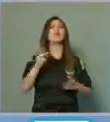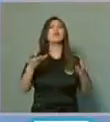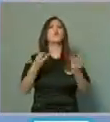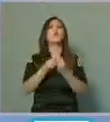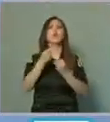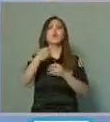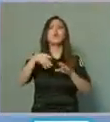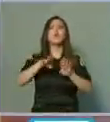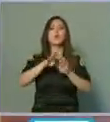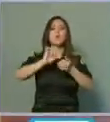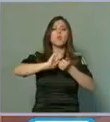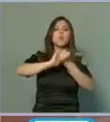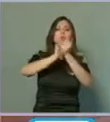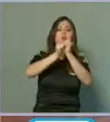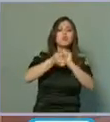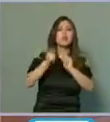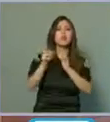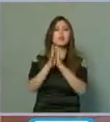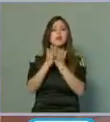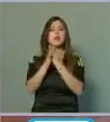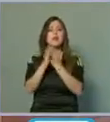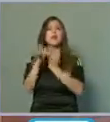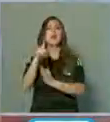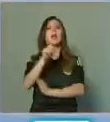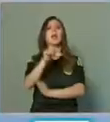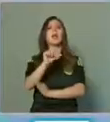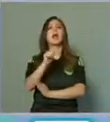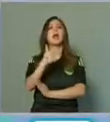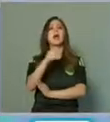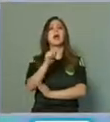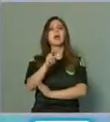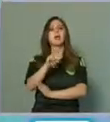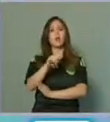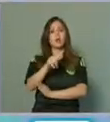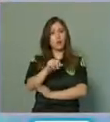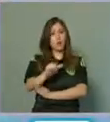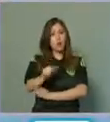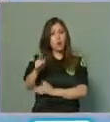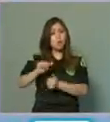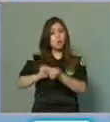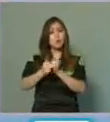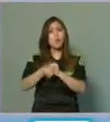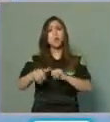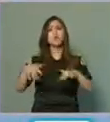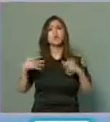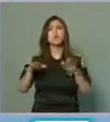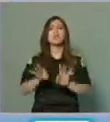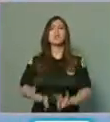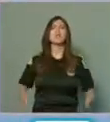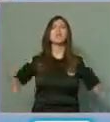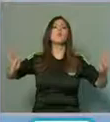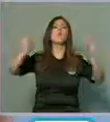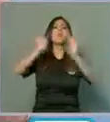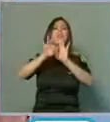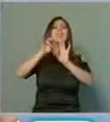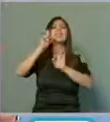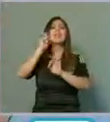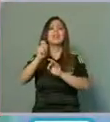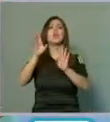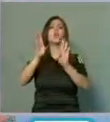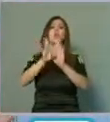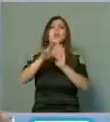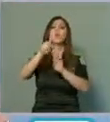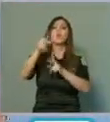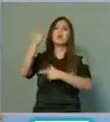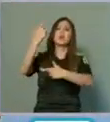la puesta en escena de La Gaviota, en la segunda puesta en escena, que lo vuelve un éxito. Entonces es esta combinación de la